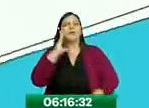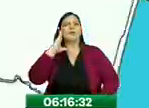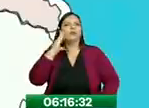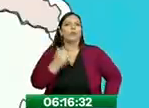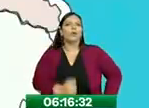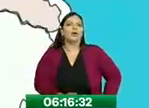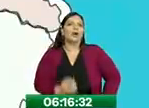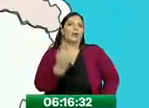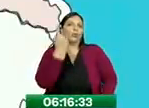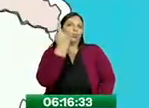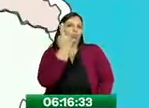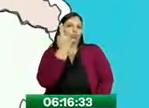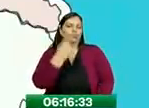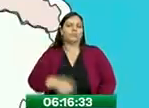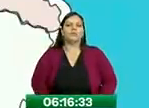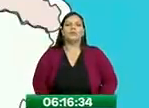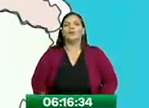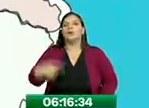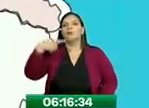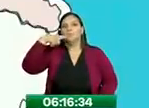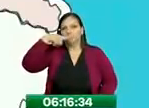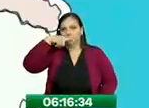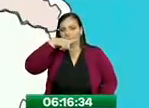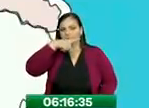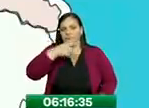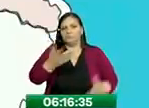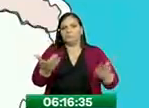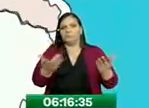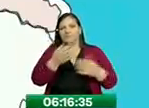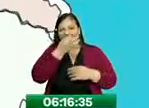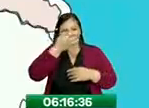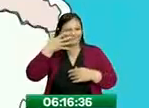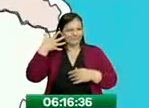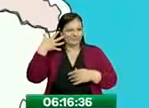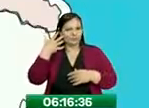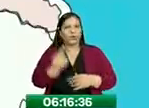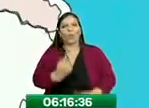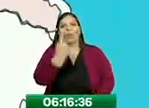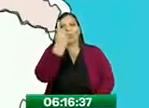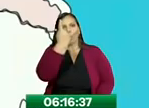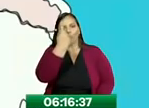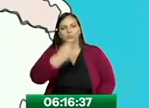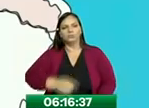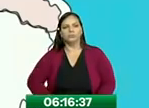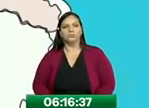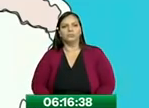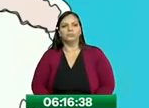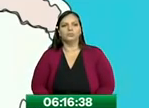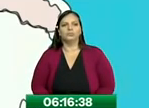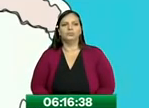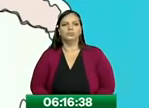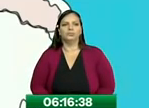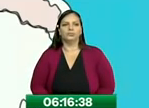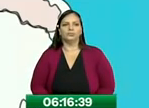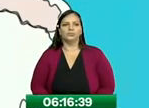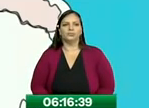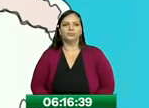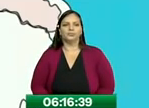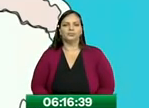Cuenca. Y la provincia de Sucumbíos, con 1 caso en Lago Agrio. Informó Carlos Julio